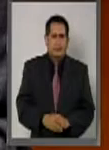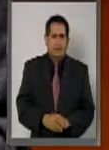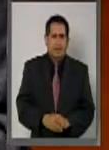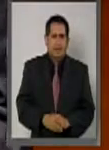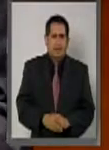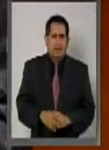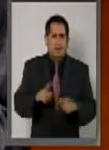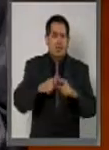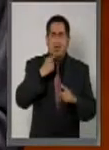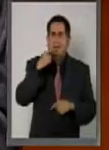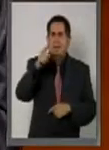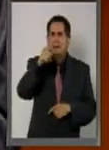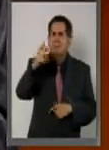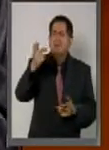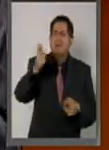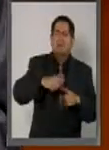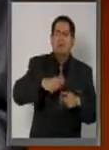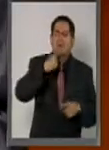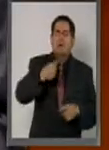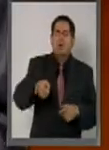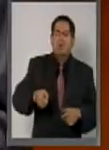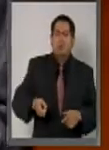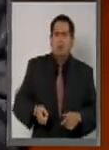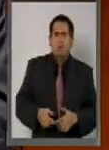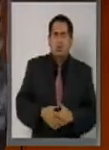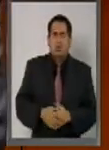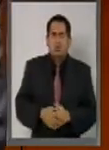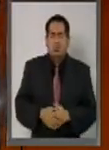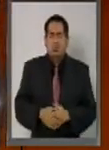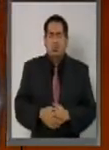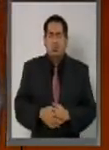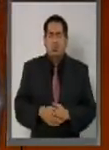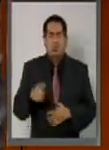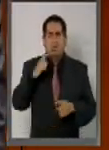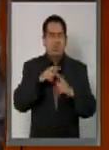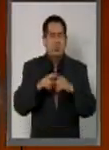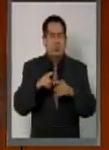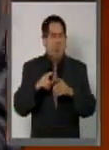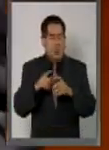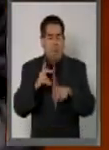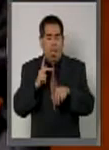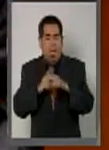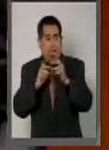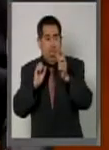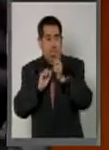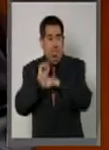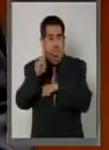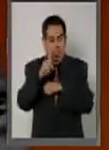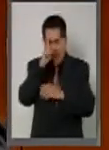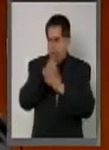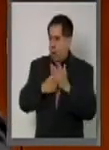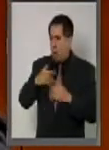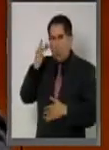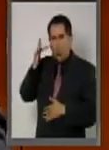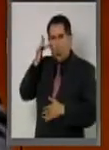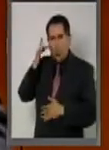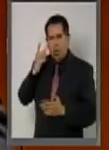¿Quién decía por ahí algo? Estos que tiran la piedra y esconden la mano.